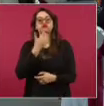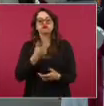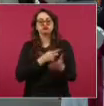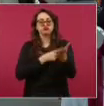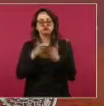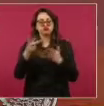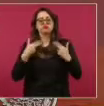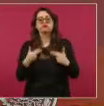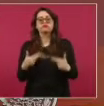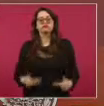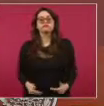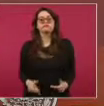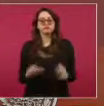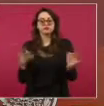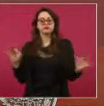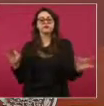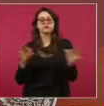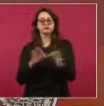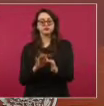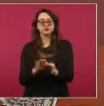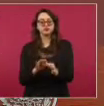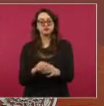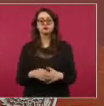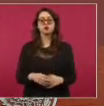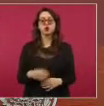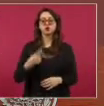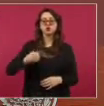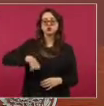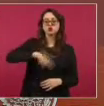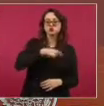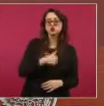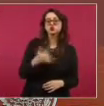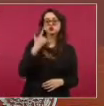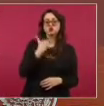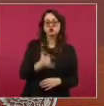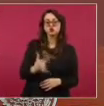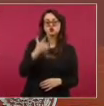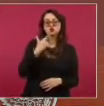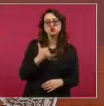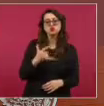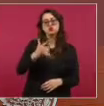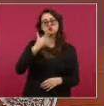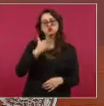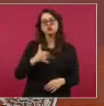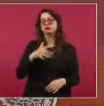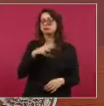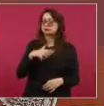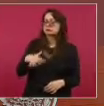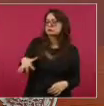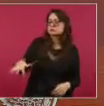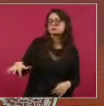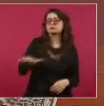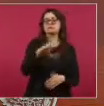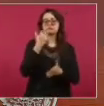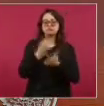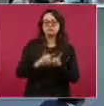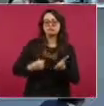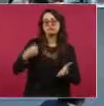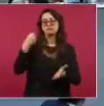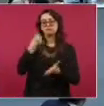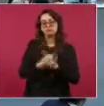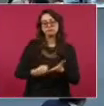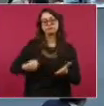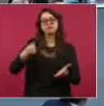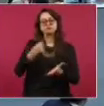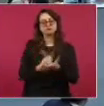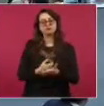derechos humanos. En nuestras formas de lucha, el sector de las y los trabajadores mexicanos preponderantemente somos